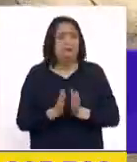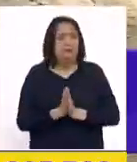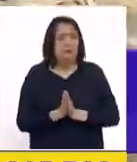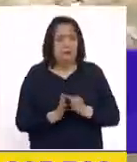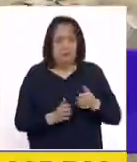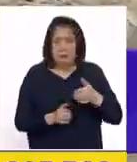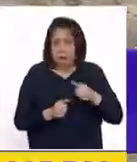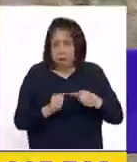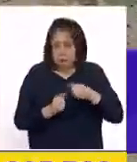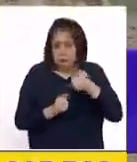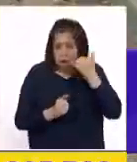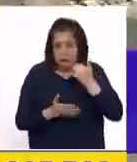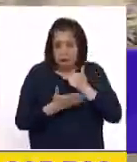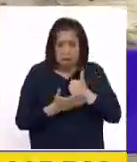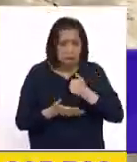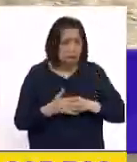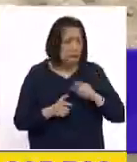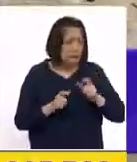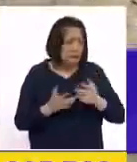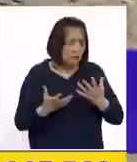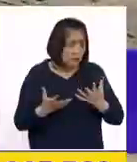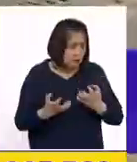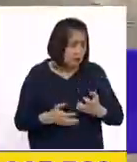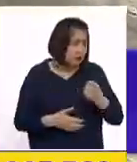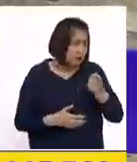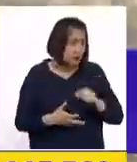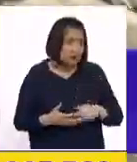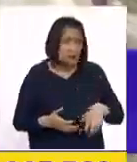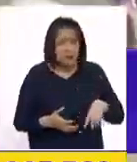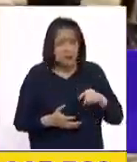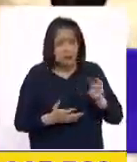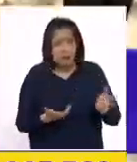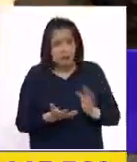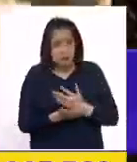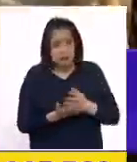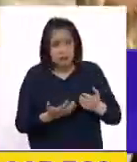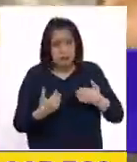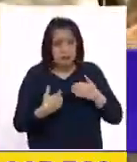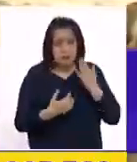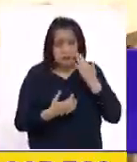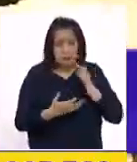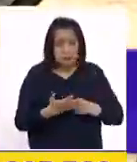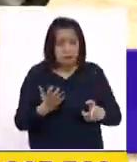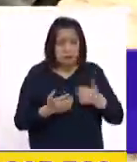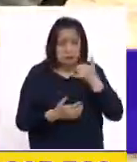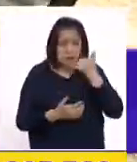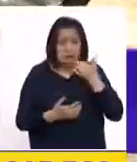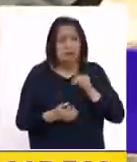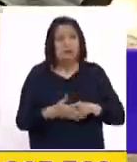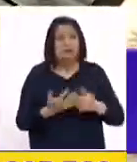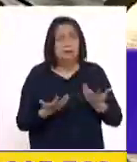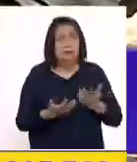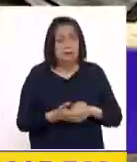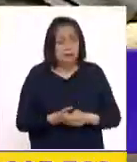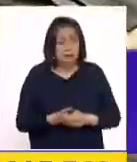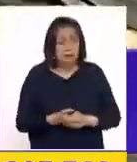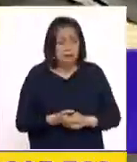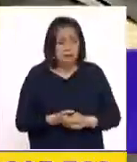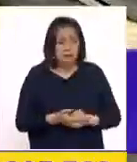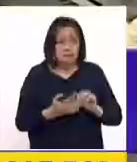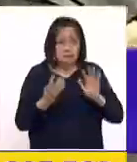un teléfono de ayuda o si alguien quiere adoptar alguna de estas mascotitas que han quedado sin mamá, ¿a qué teléfono pueden llamar, por favor, señora? Al